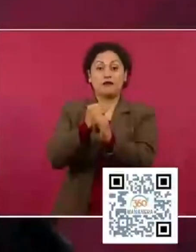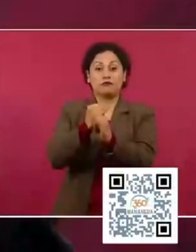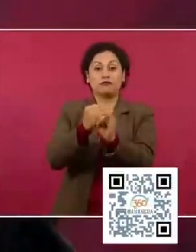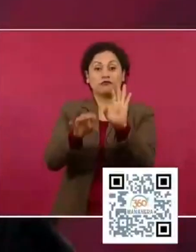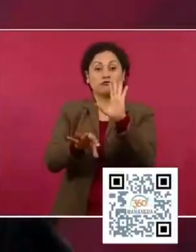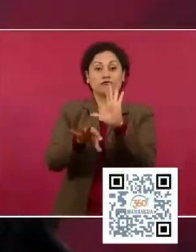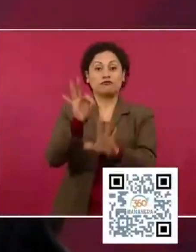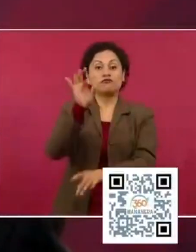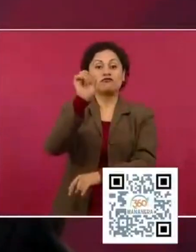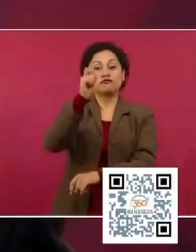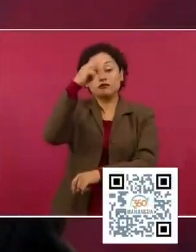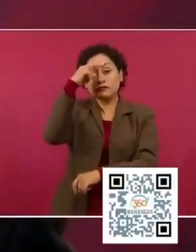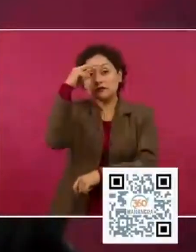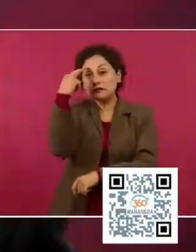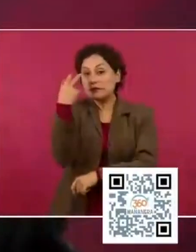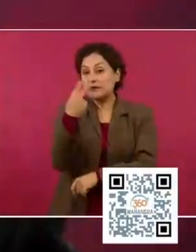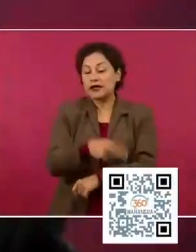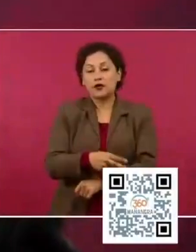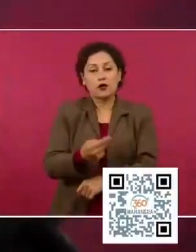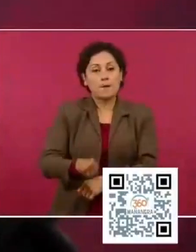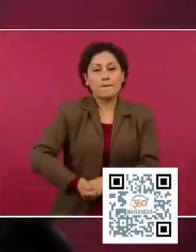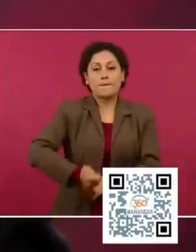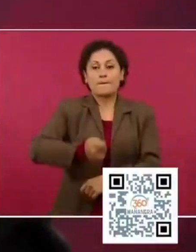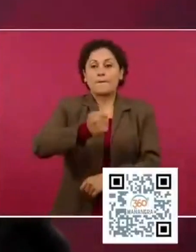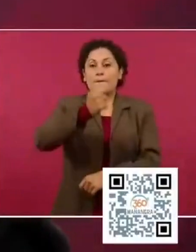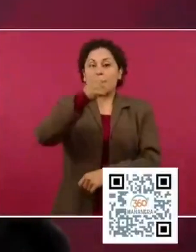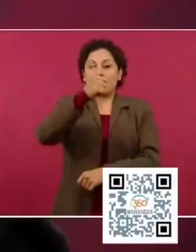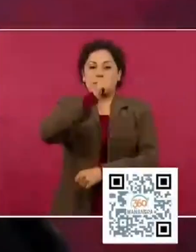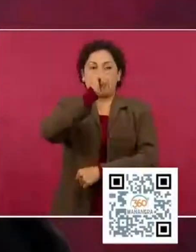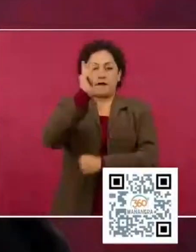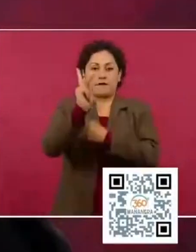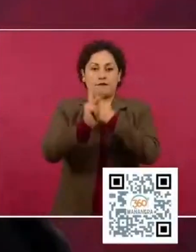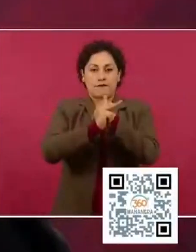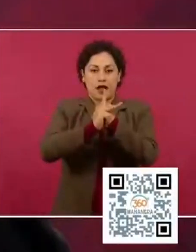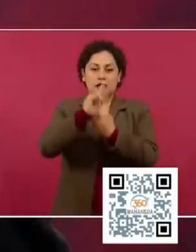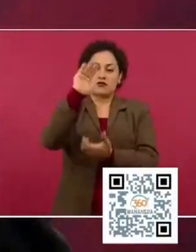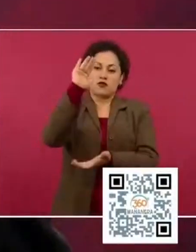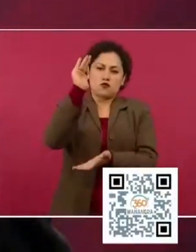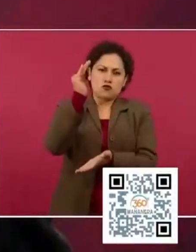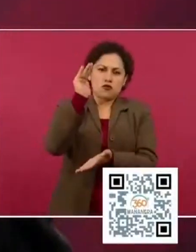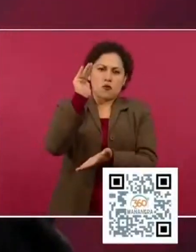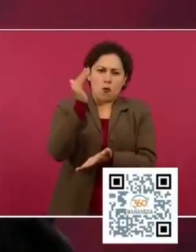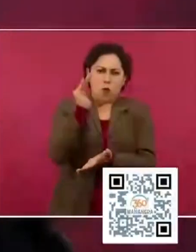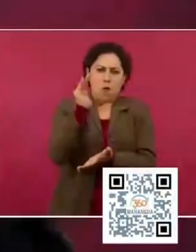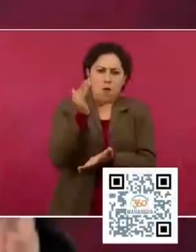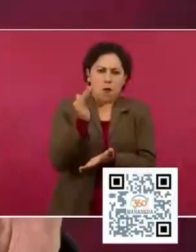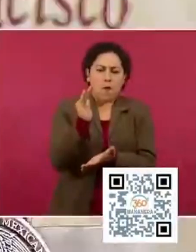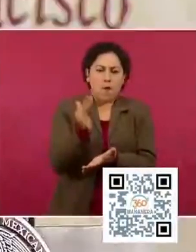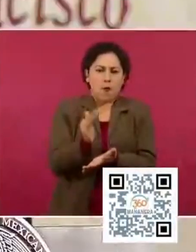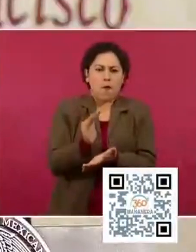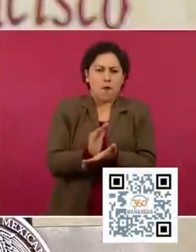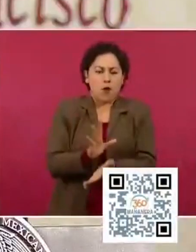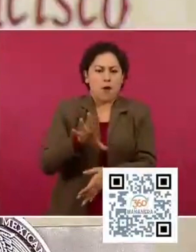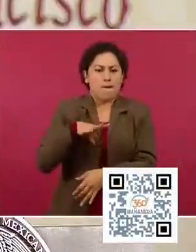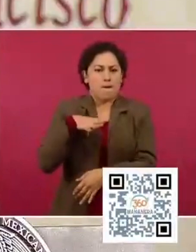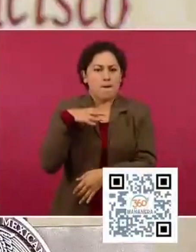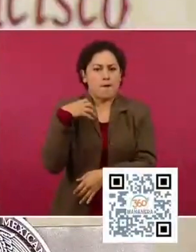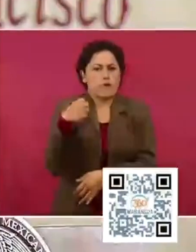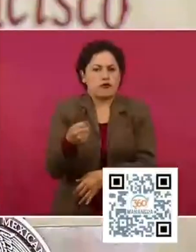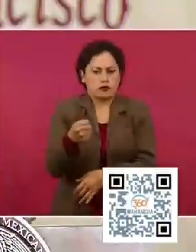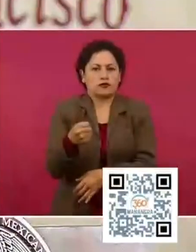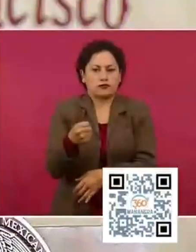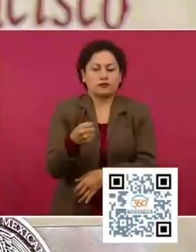primer número de los países en reducción de gases efecto invernadero año